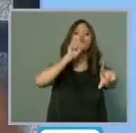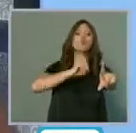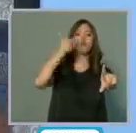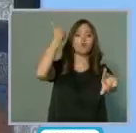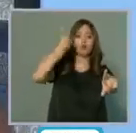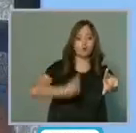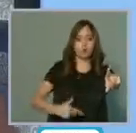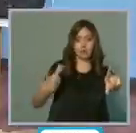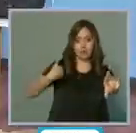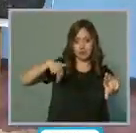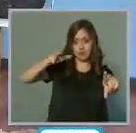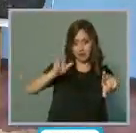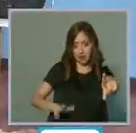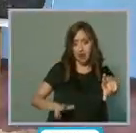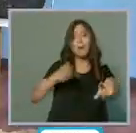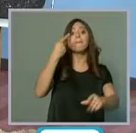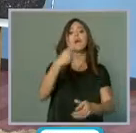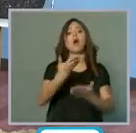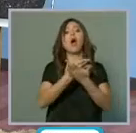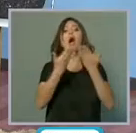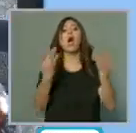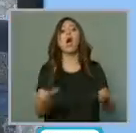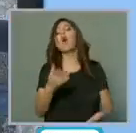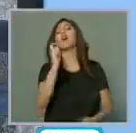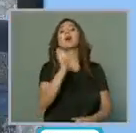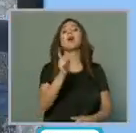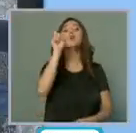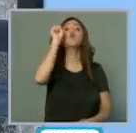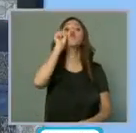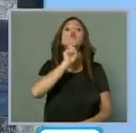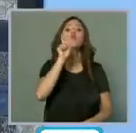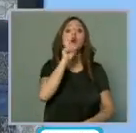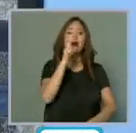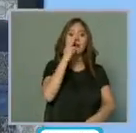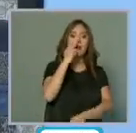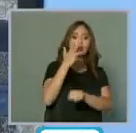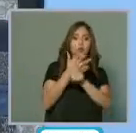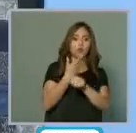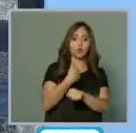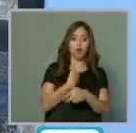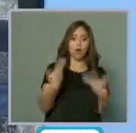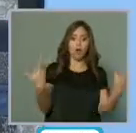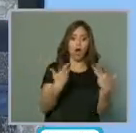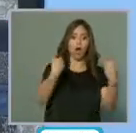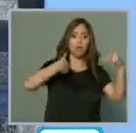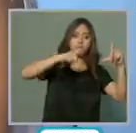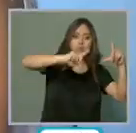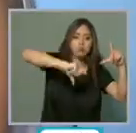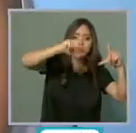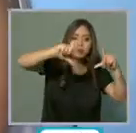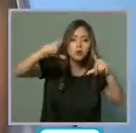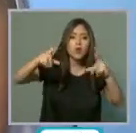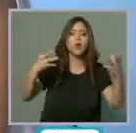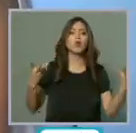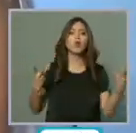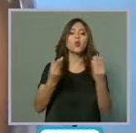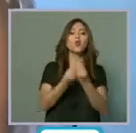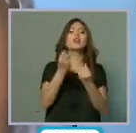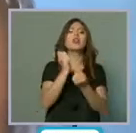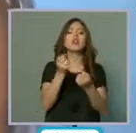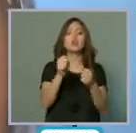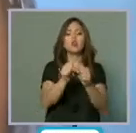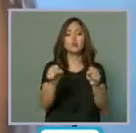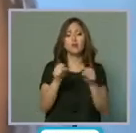hechas de mujeres, por mujeres, ¿no? Y que ambientan lo social, lo natural, y que no